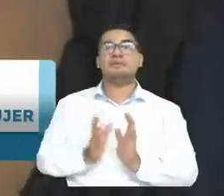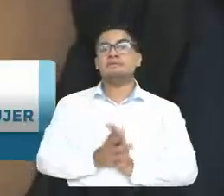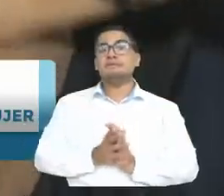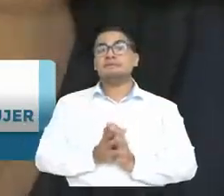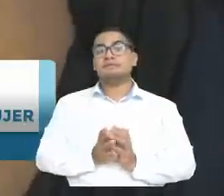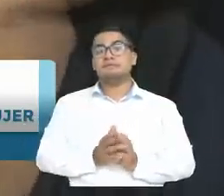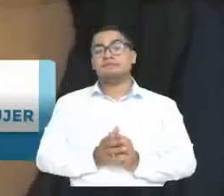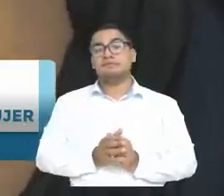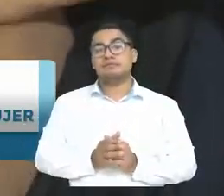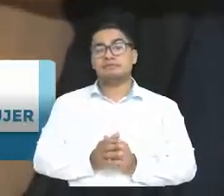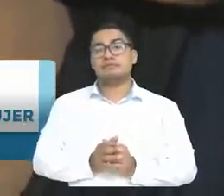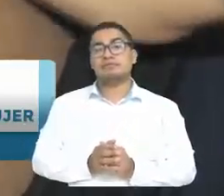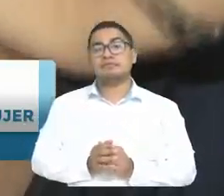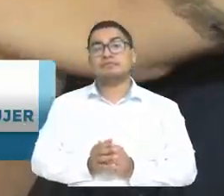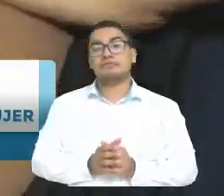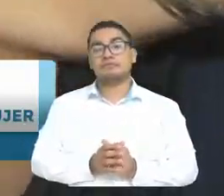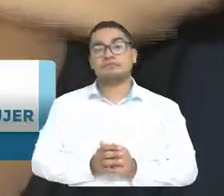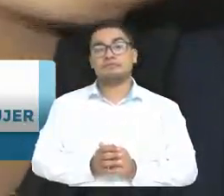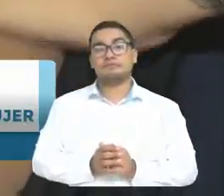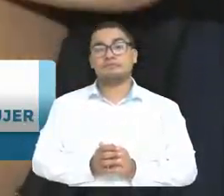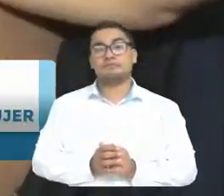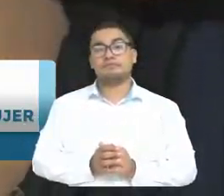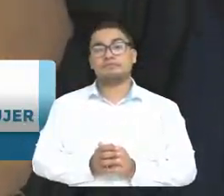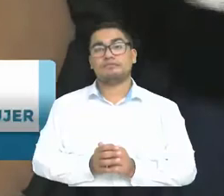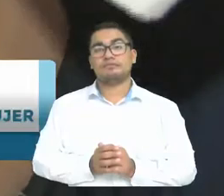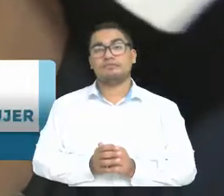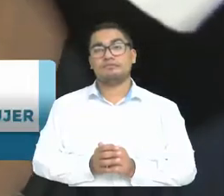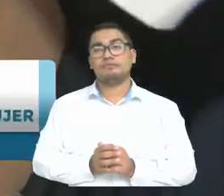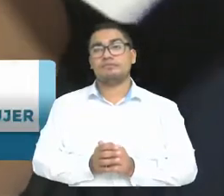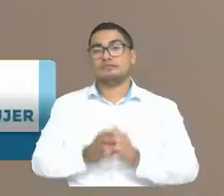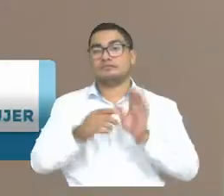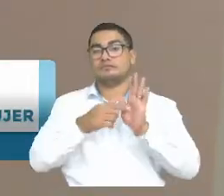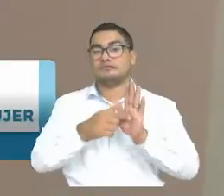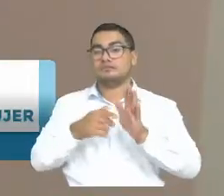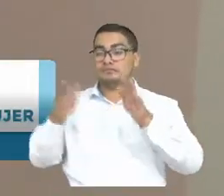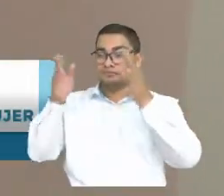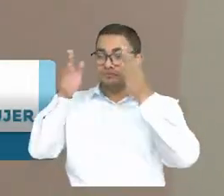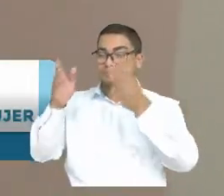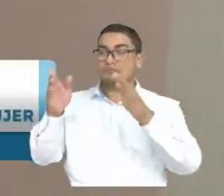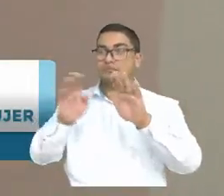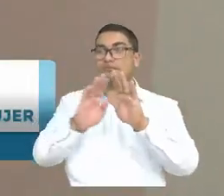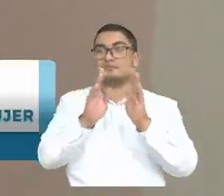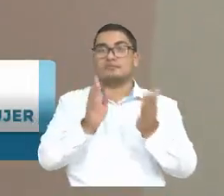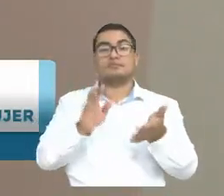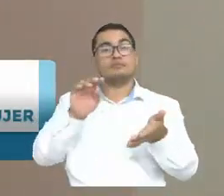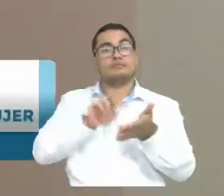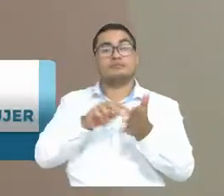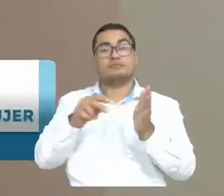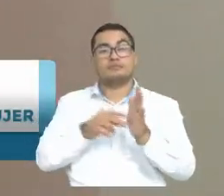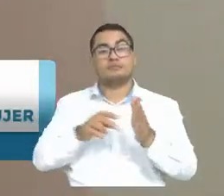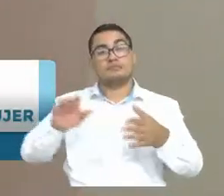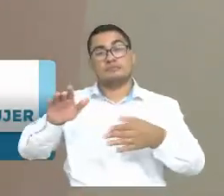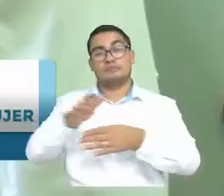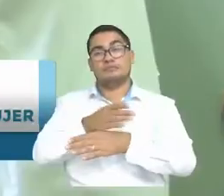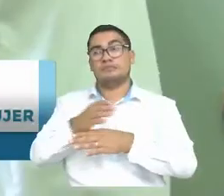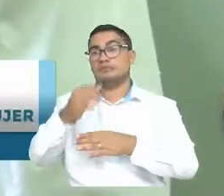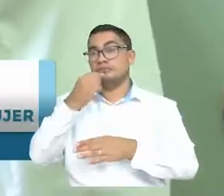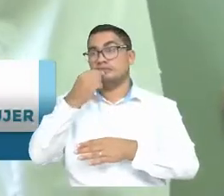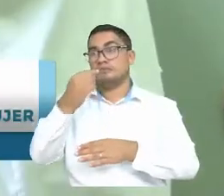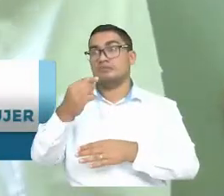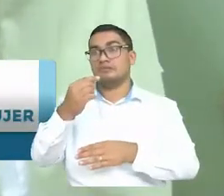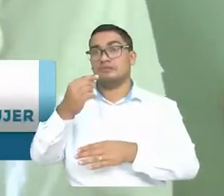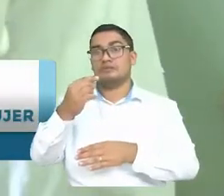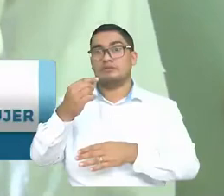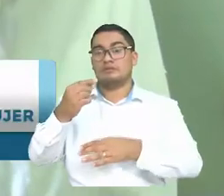eso la pregunta, compañero. De hecho, cuando nosotros atendemos a la mujer y miramos estos signos, nosotros no somos